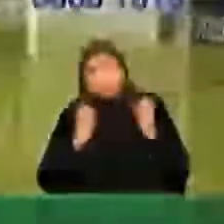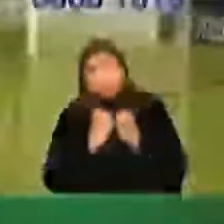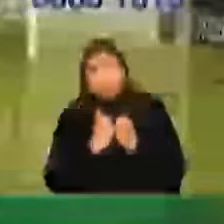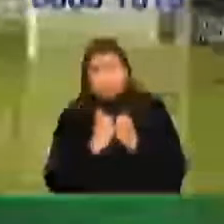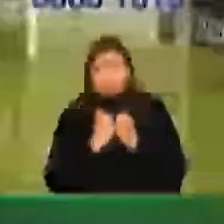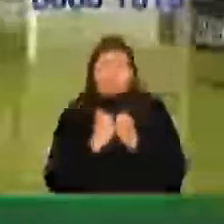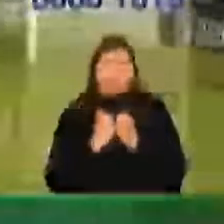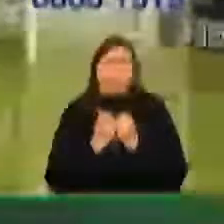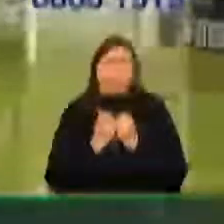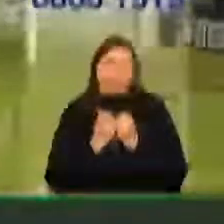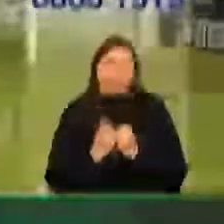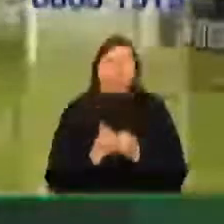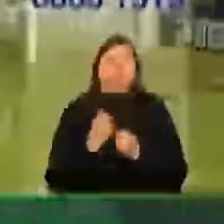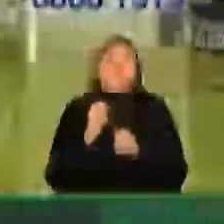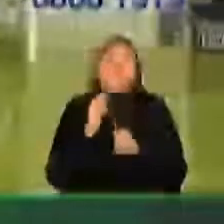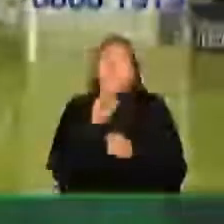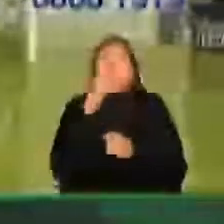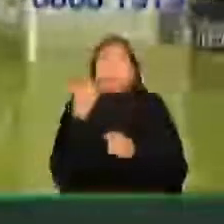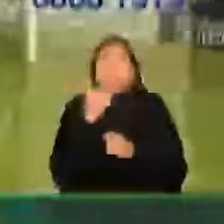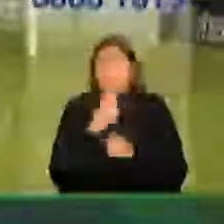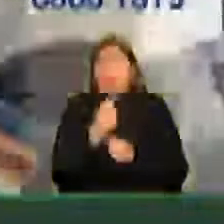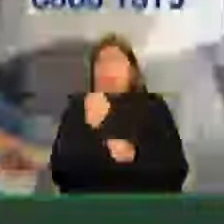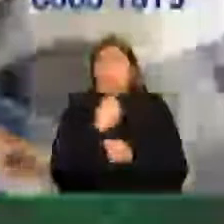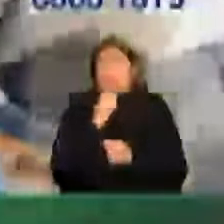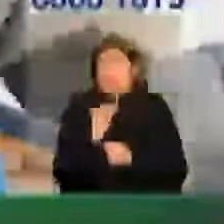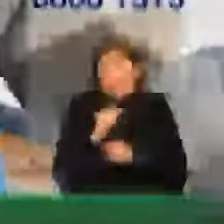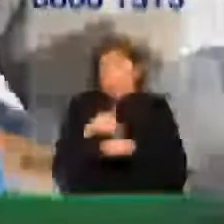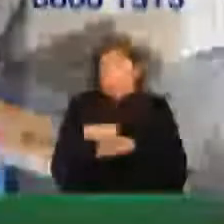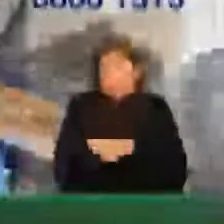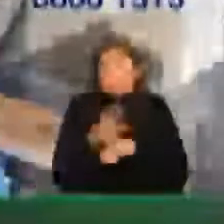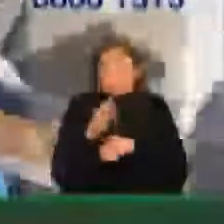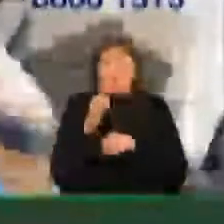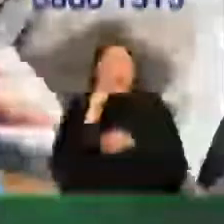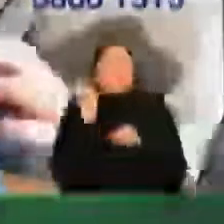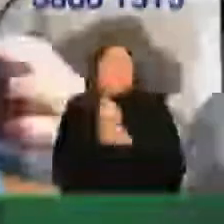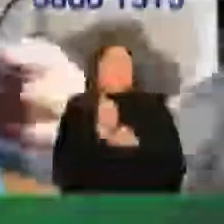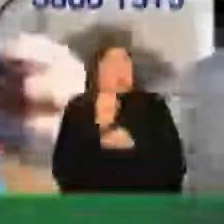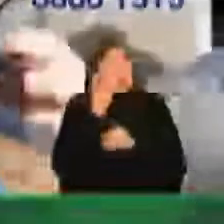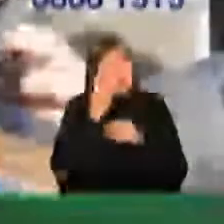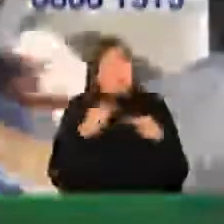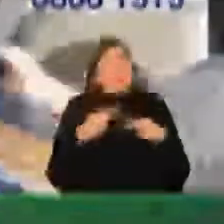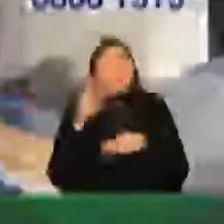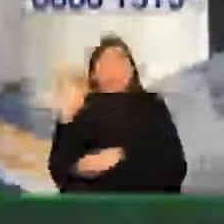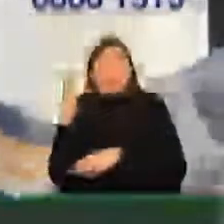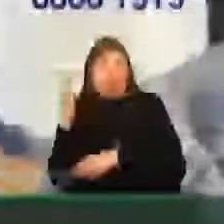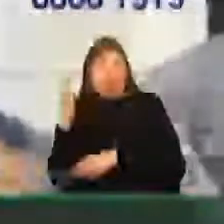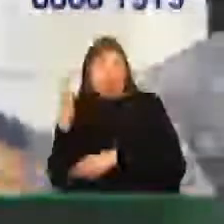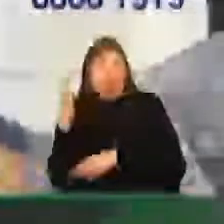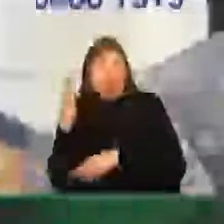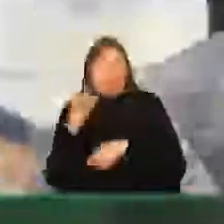trabajar ahí. La calle señaló que queda poco por abrir. A ver, de memoria, el fútbol interior y después del fútbol